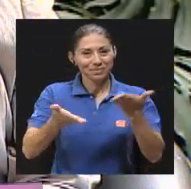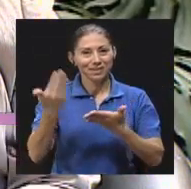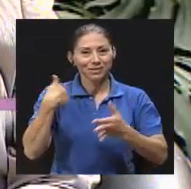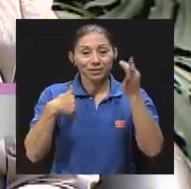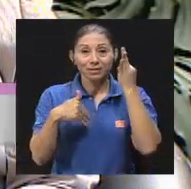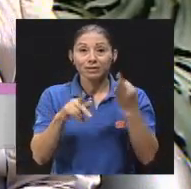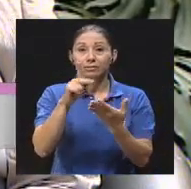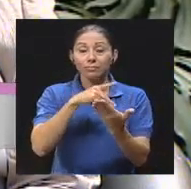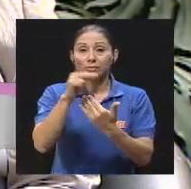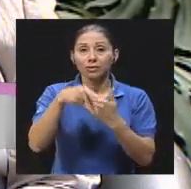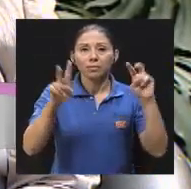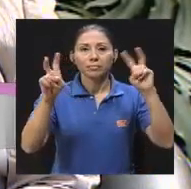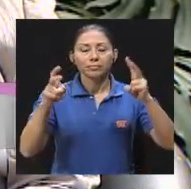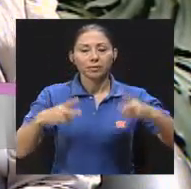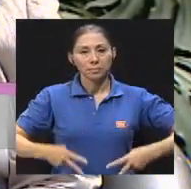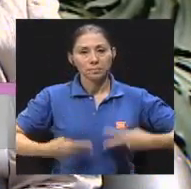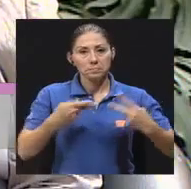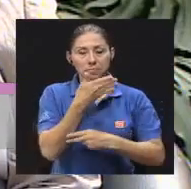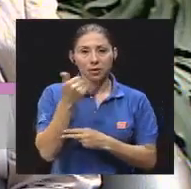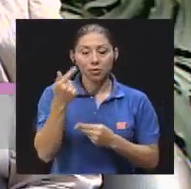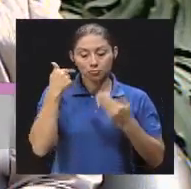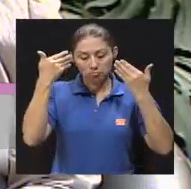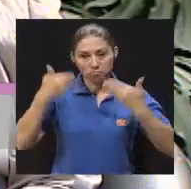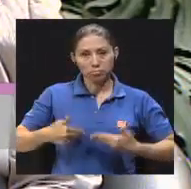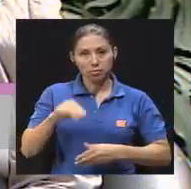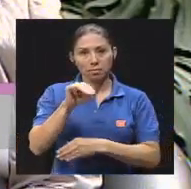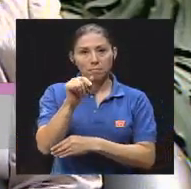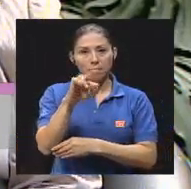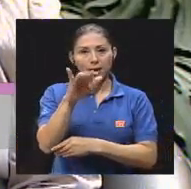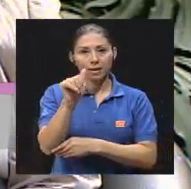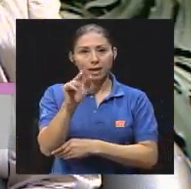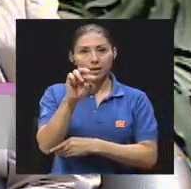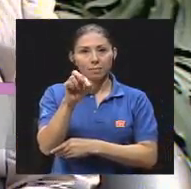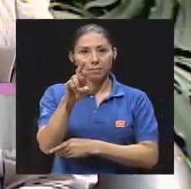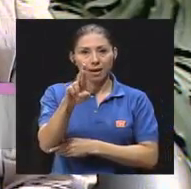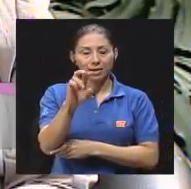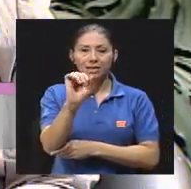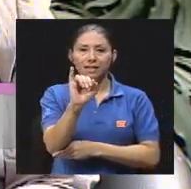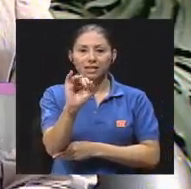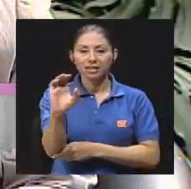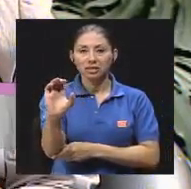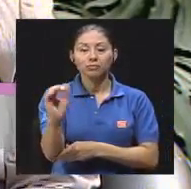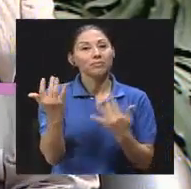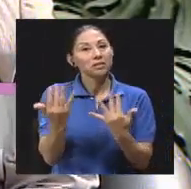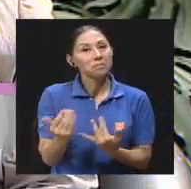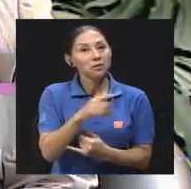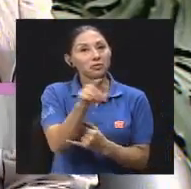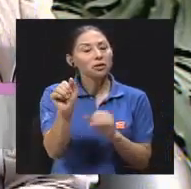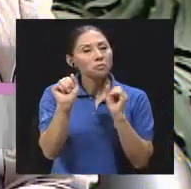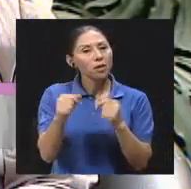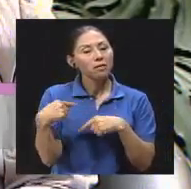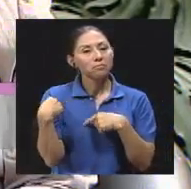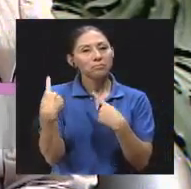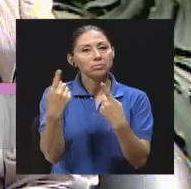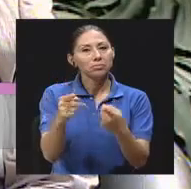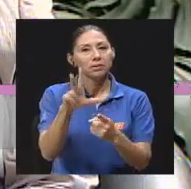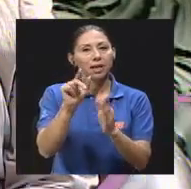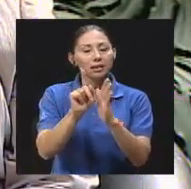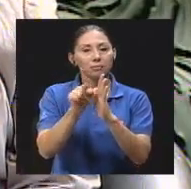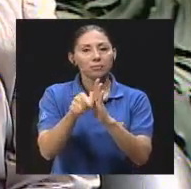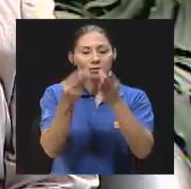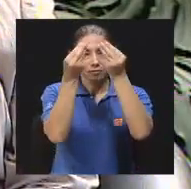Hola, bienvenidos y bienvenidas a un programa más de Vivir Mejor. Les saluda María del Mar Izaguirre Cedeño y espero que usted nos pueda acompañar durante estos